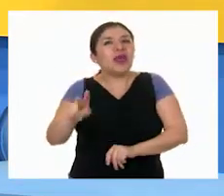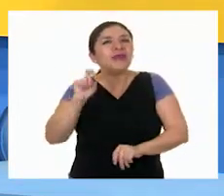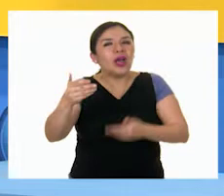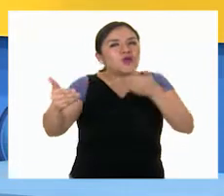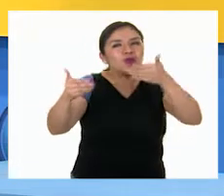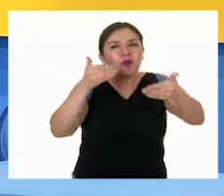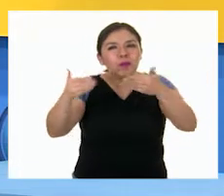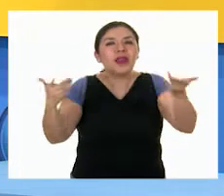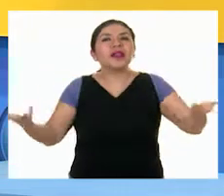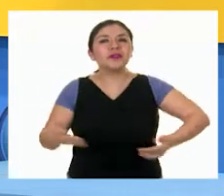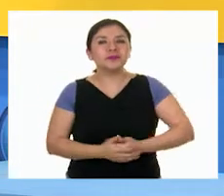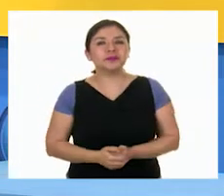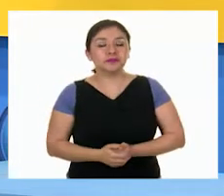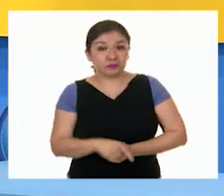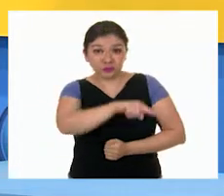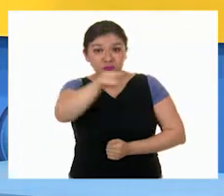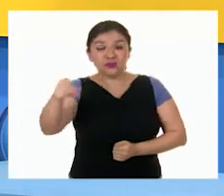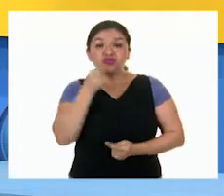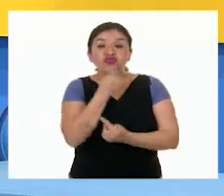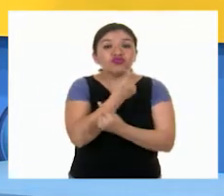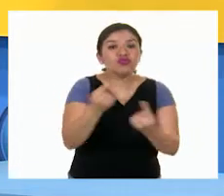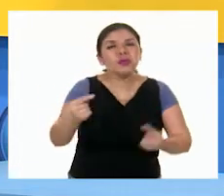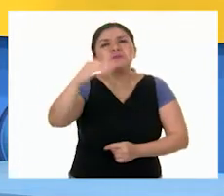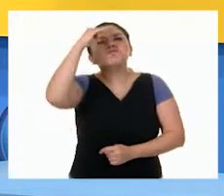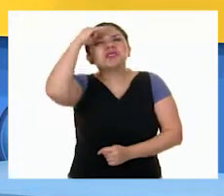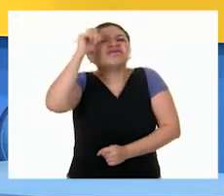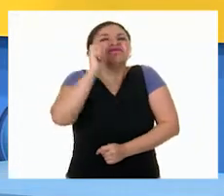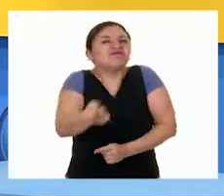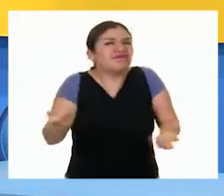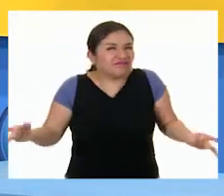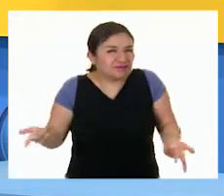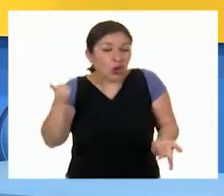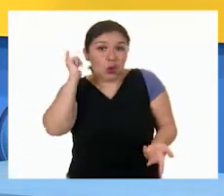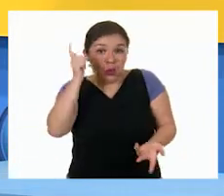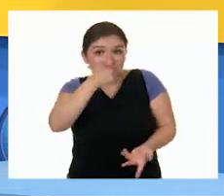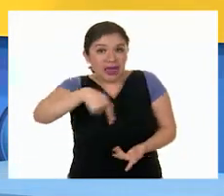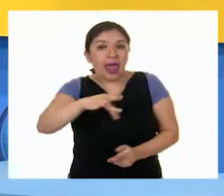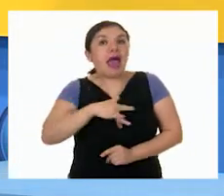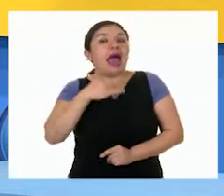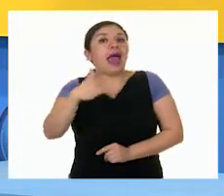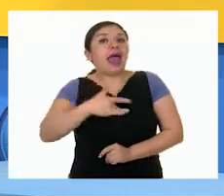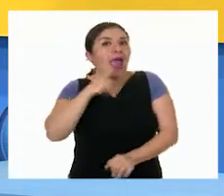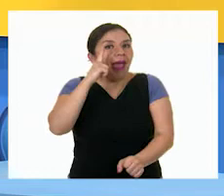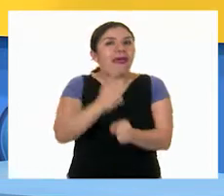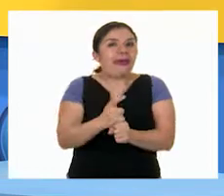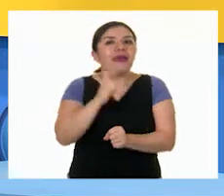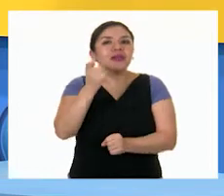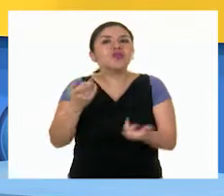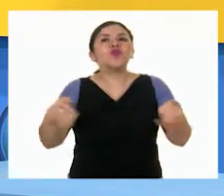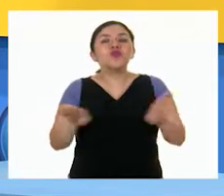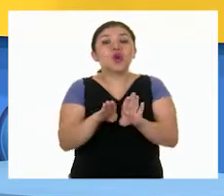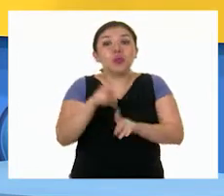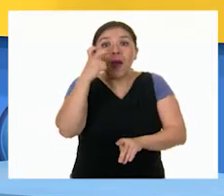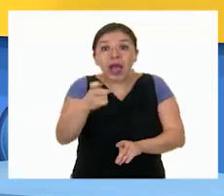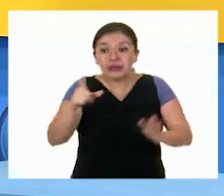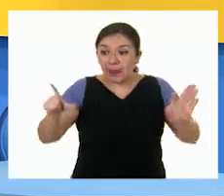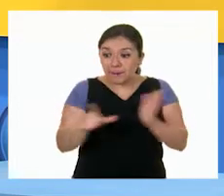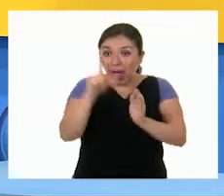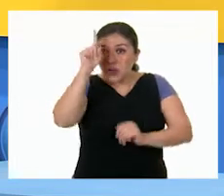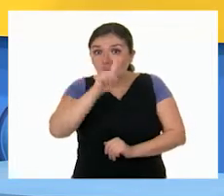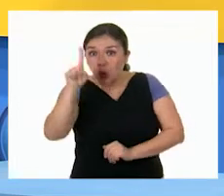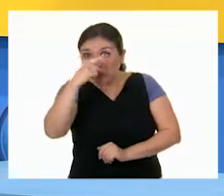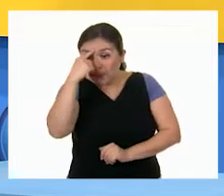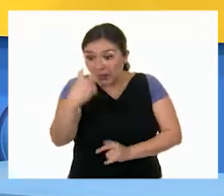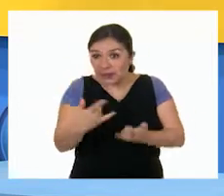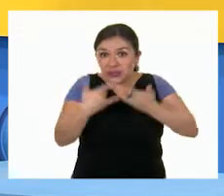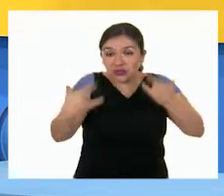comparación? Niñas y niños, ¿ustedes qué piensan? Espero se hayan dado cuenta de cómo la moraleja de la fábula